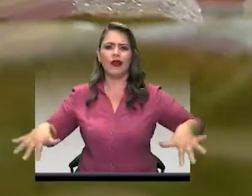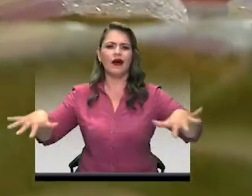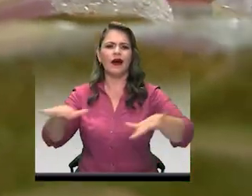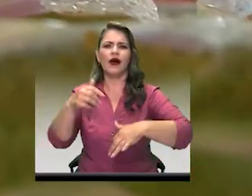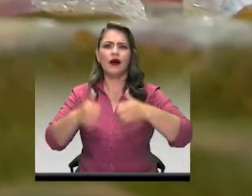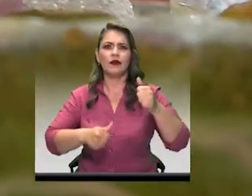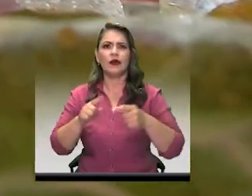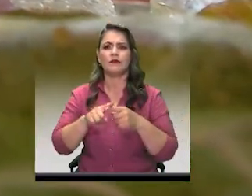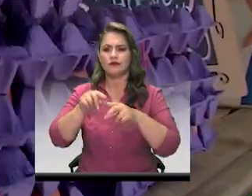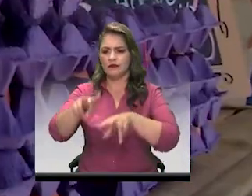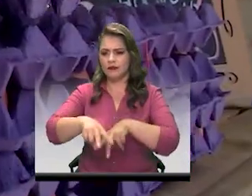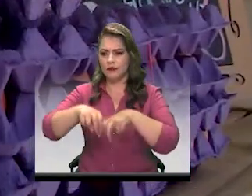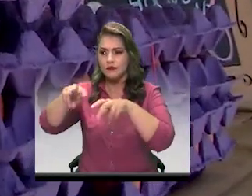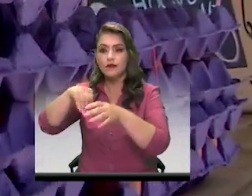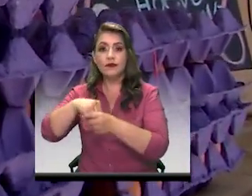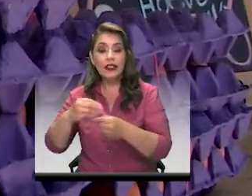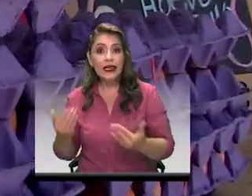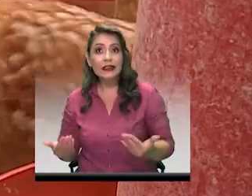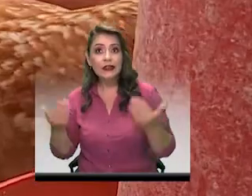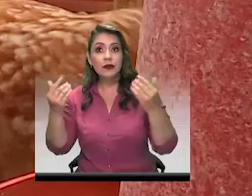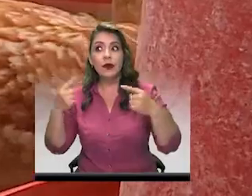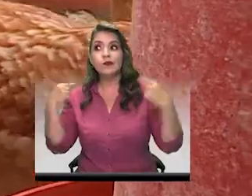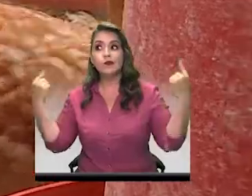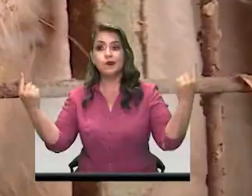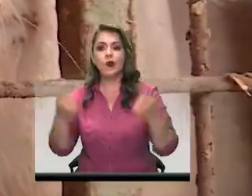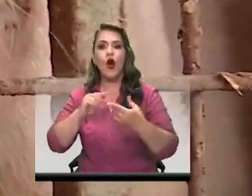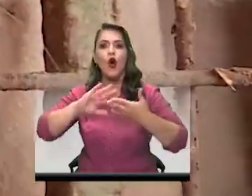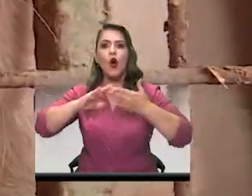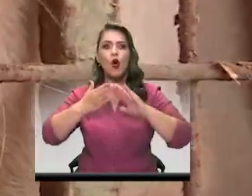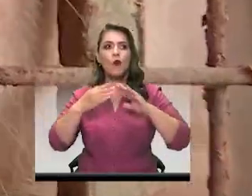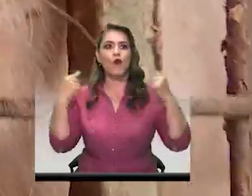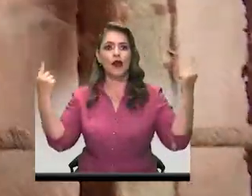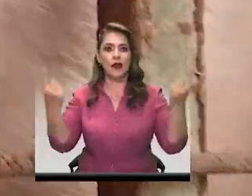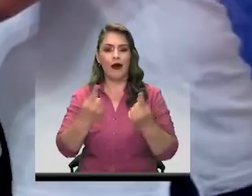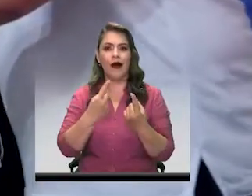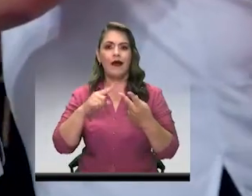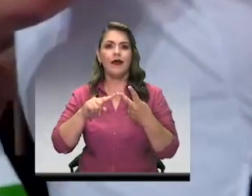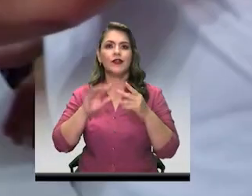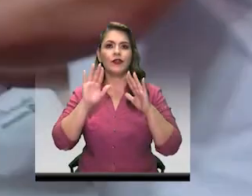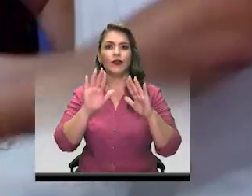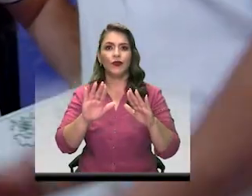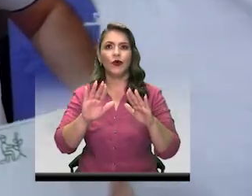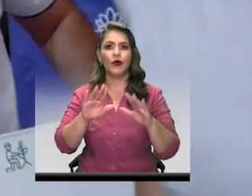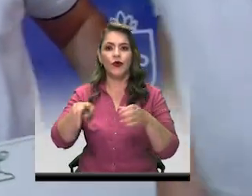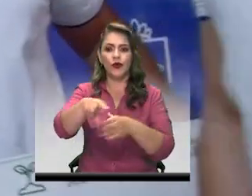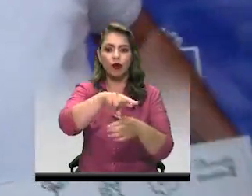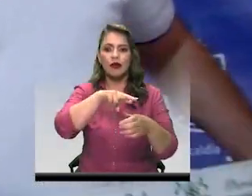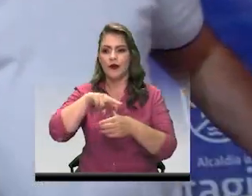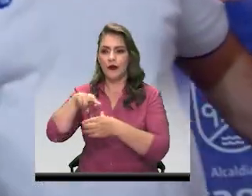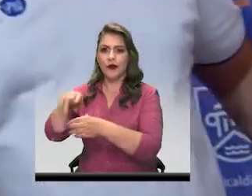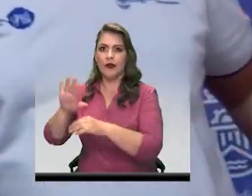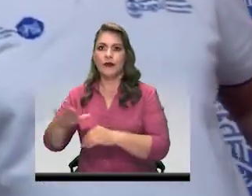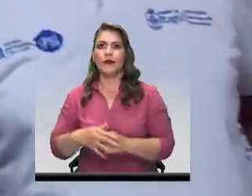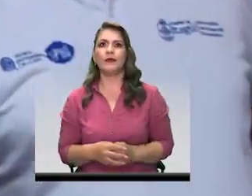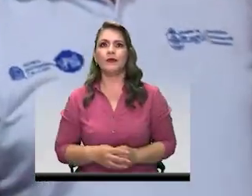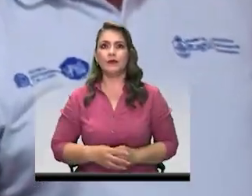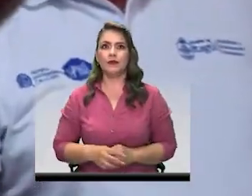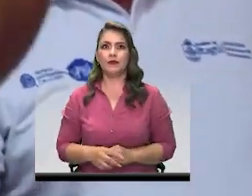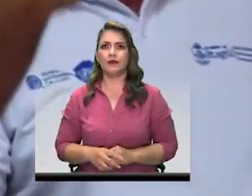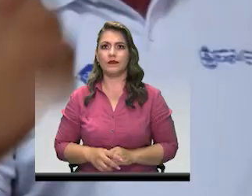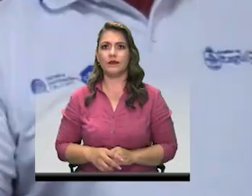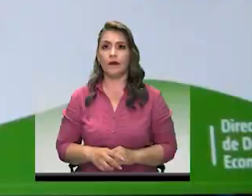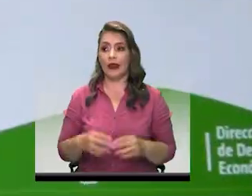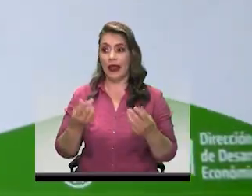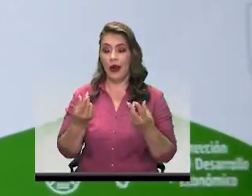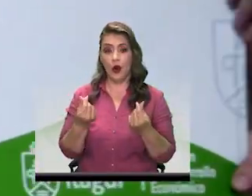que garantizan el abastecimiento de las comunidades rurales. Ha sido muy importante el apoyo del desarrollo económico